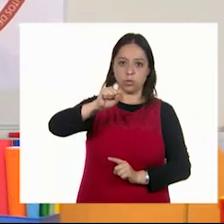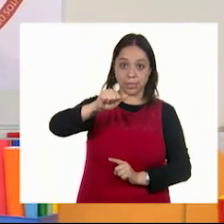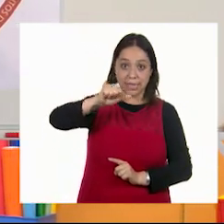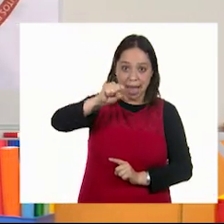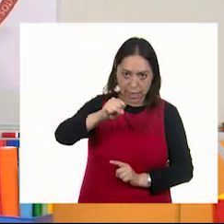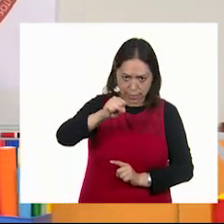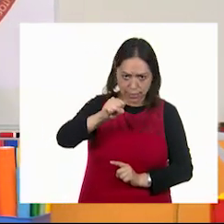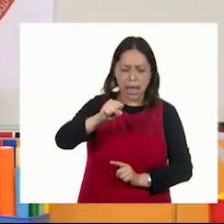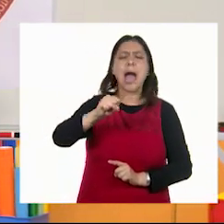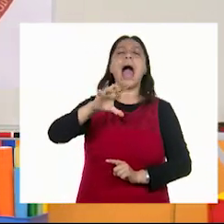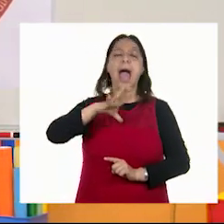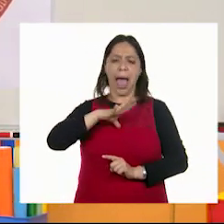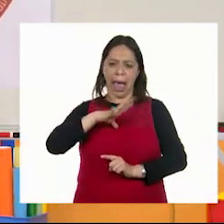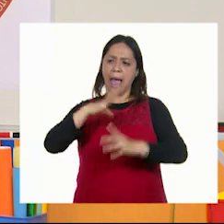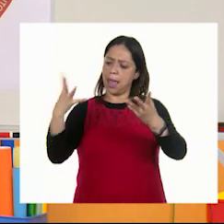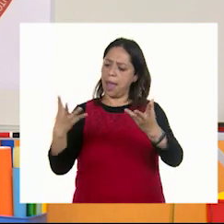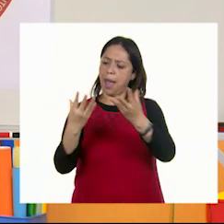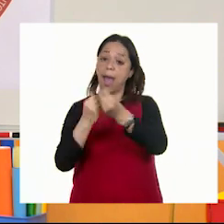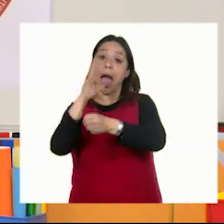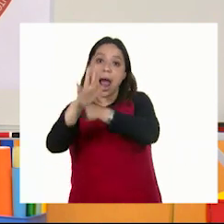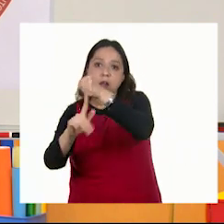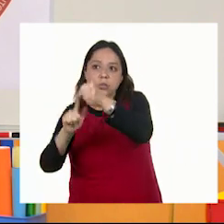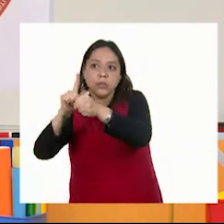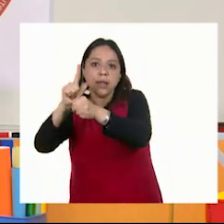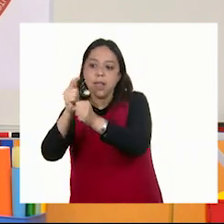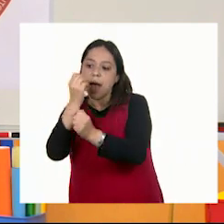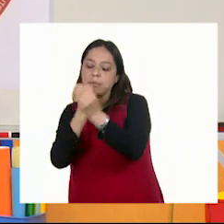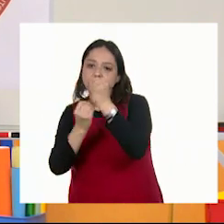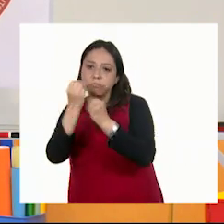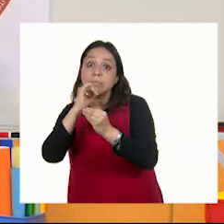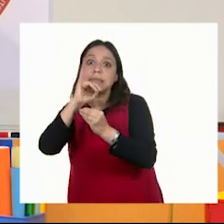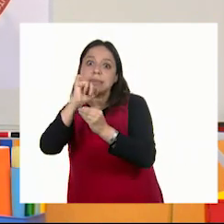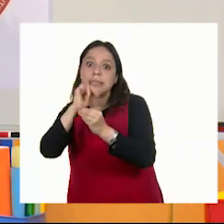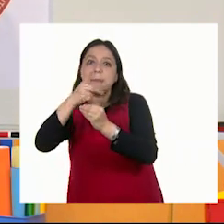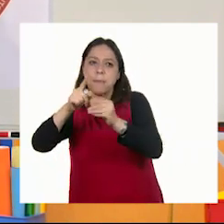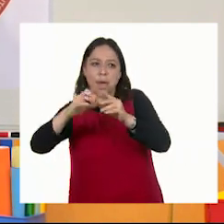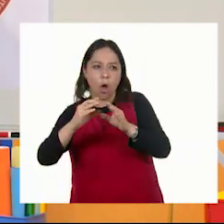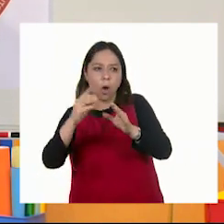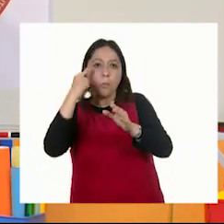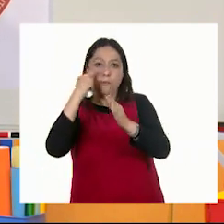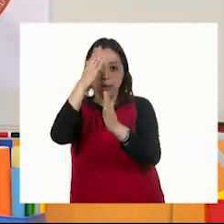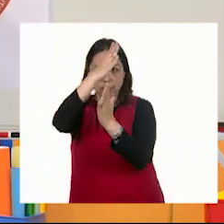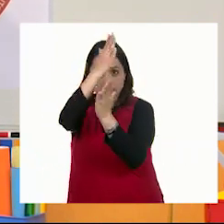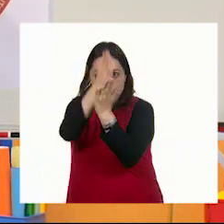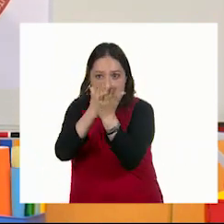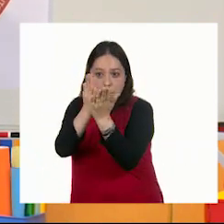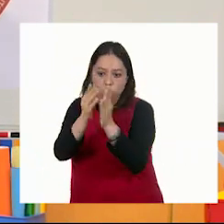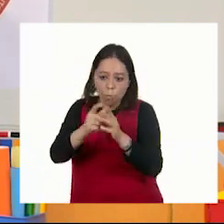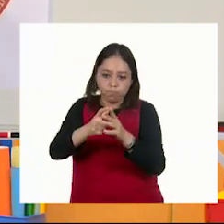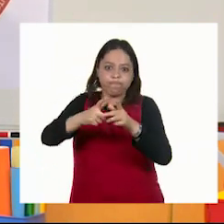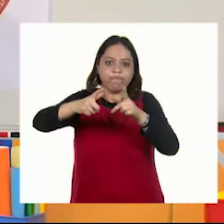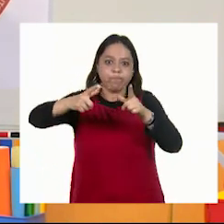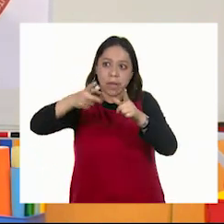animal, ocupan el espacio más grande. Muy bien. Lo vamos a colocar. Vamos a colocar aquí